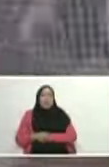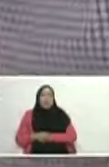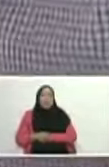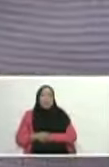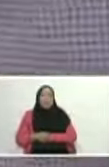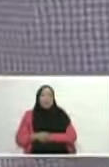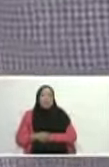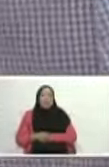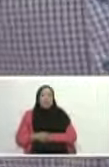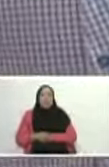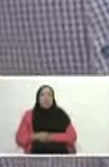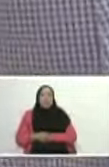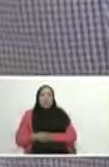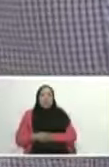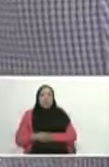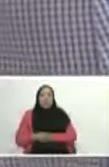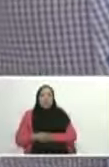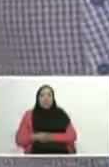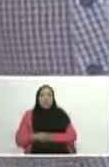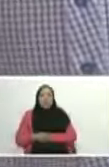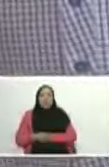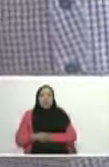Excelente.